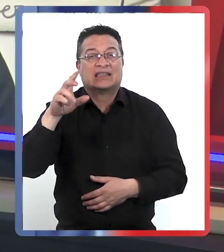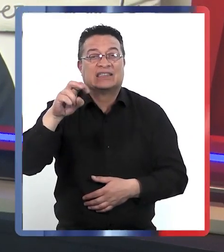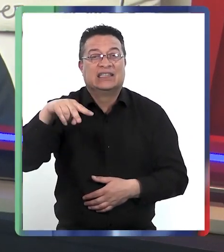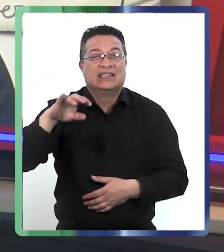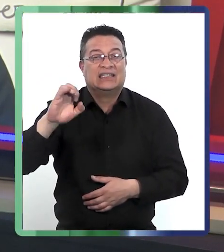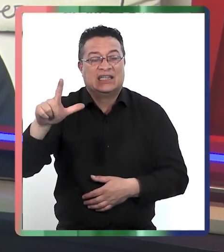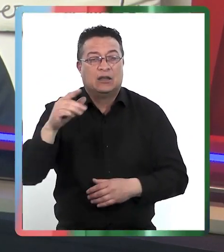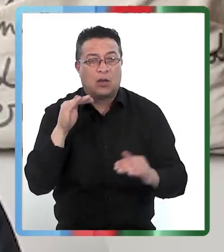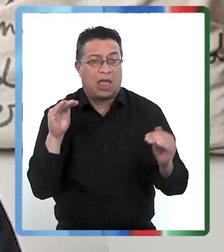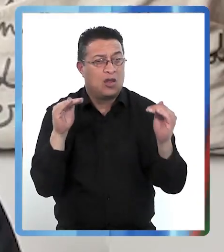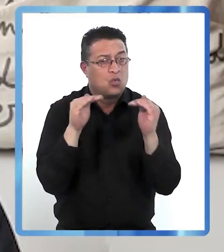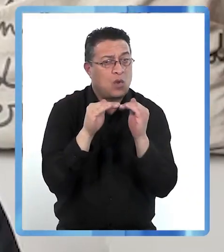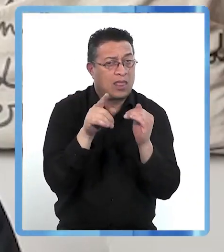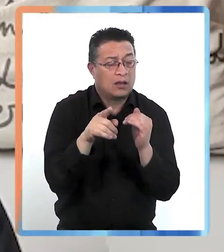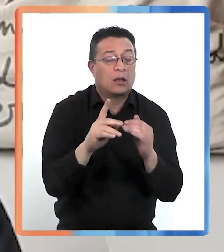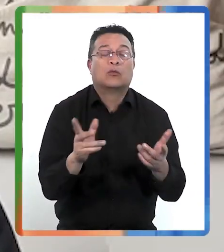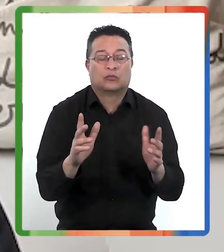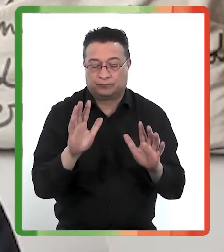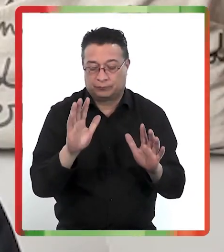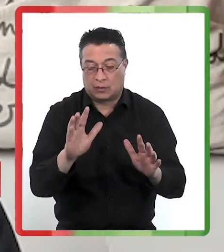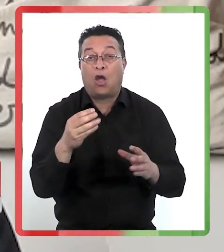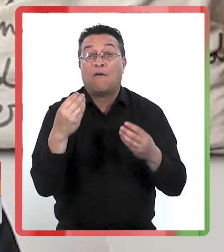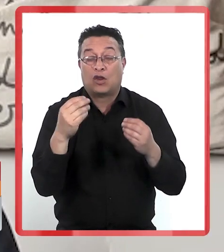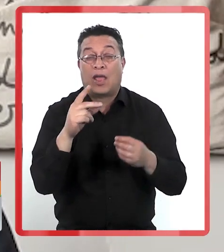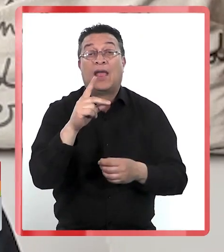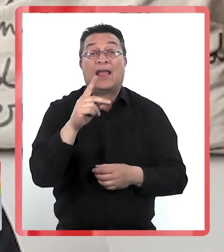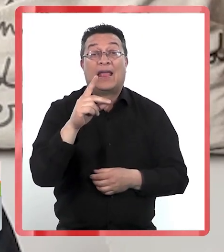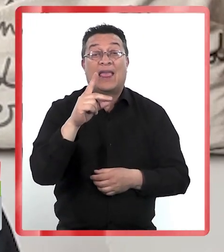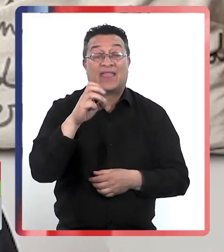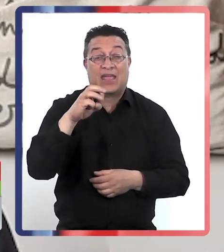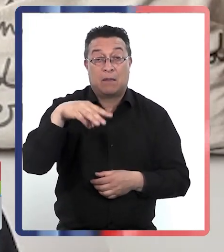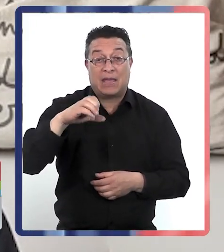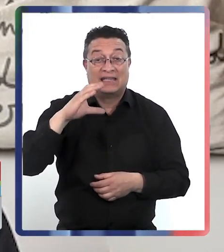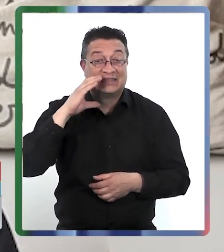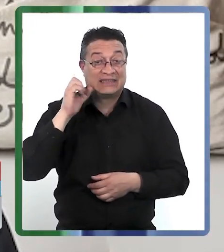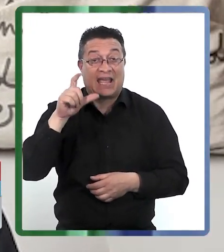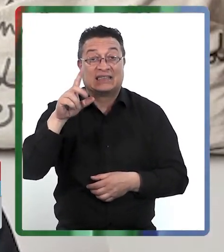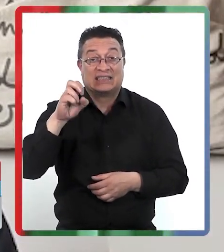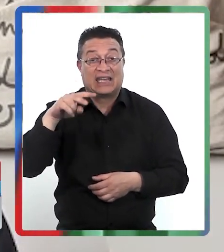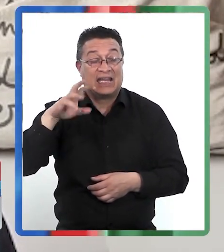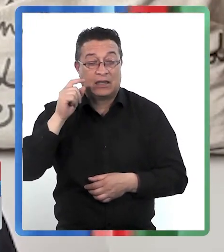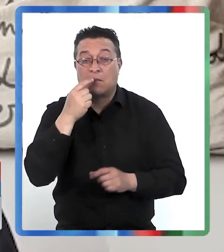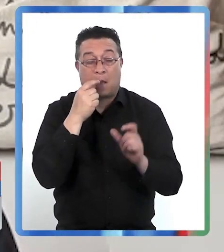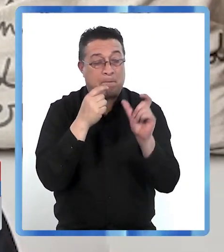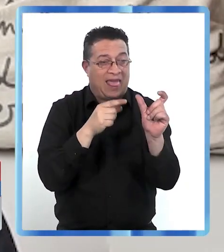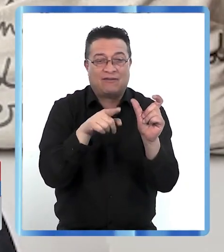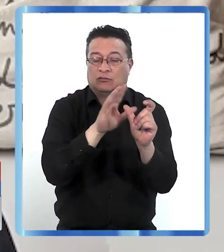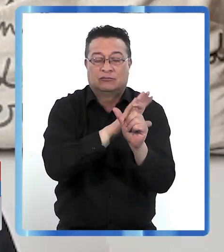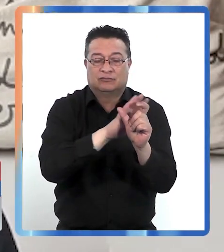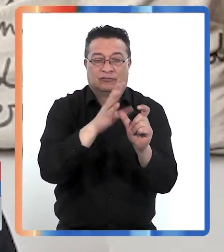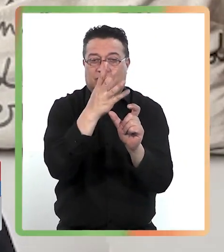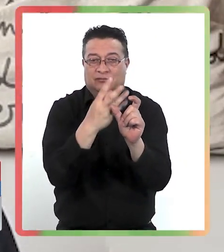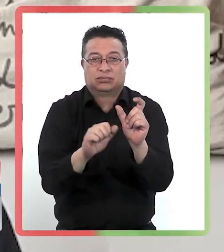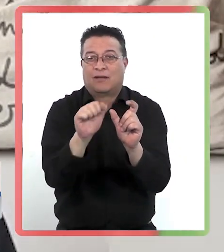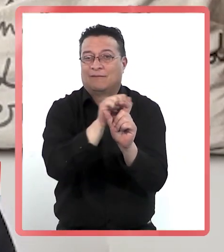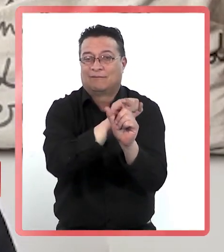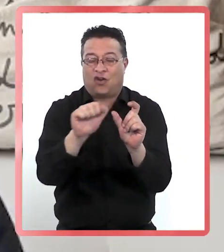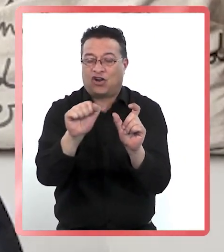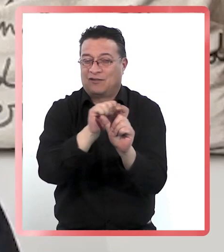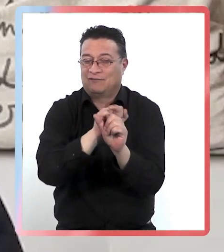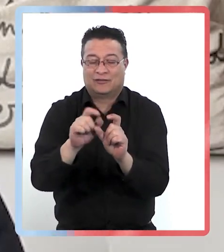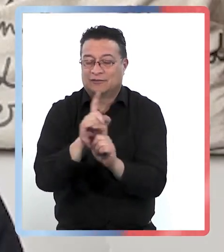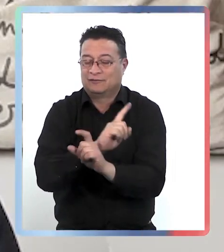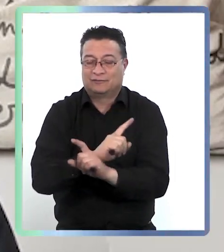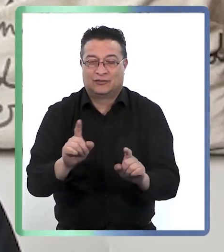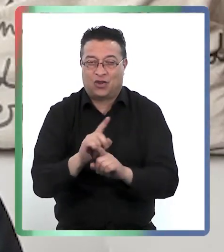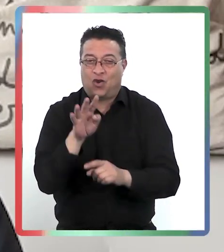diferencia? ¿Son lo mismo? Qué bueno que preguntaste eso, porque la demencia senil es un concepto que nosotros ya no usamos, ¿ya? Y que de hecho tratamos que la gente